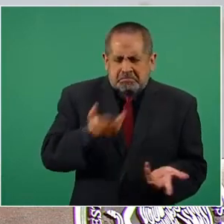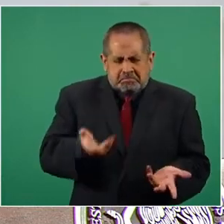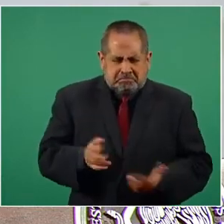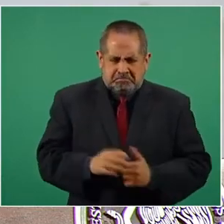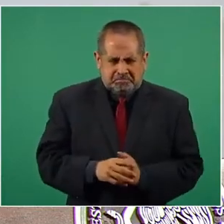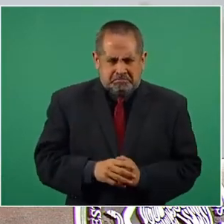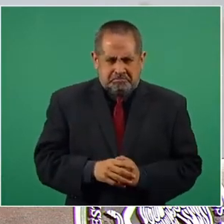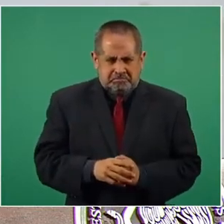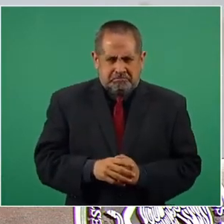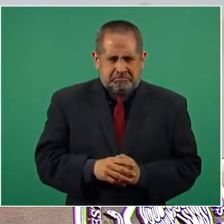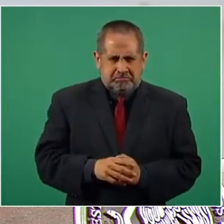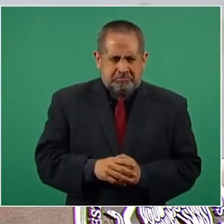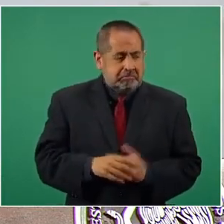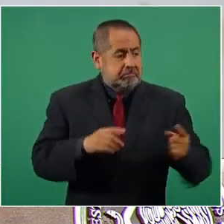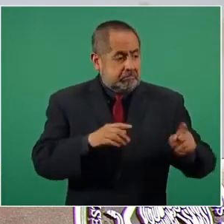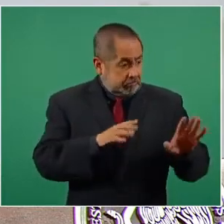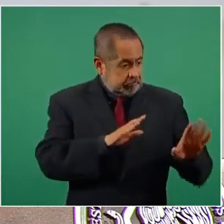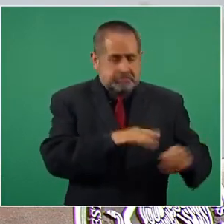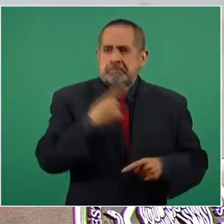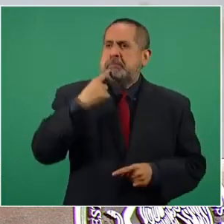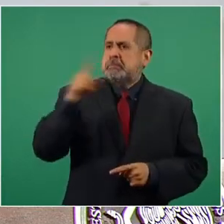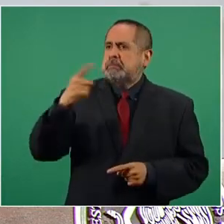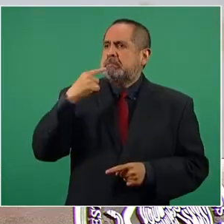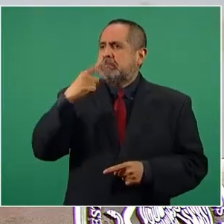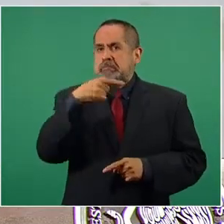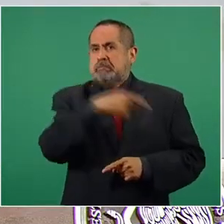el que estemos presentando denuncias.